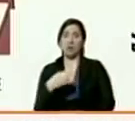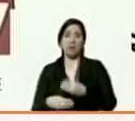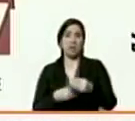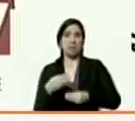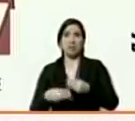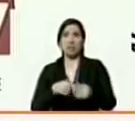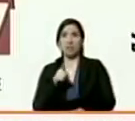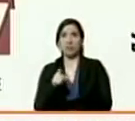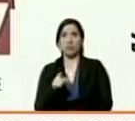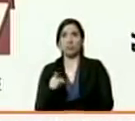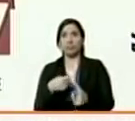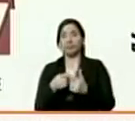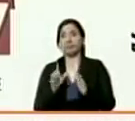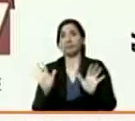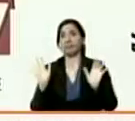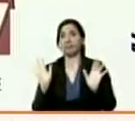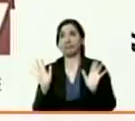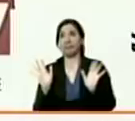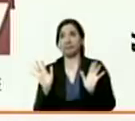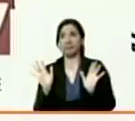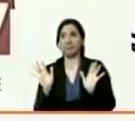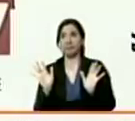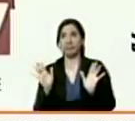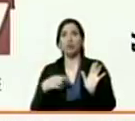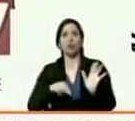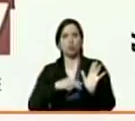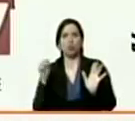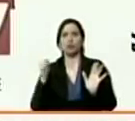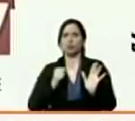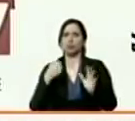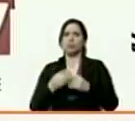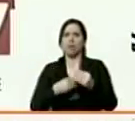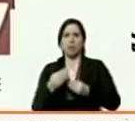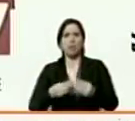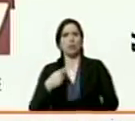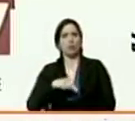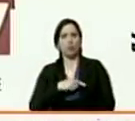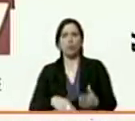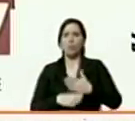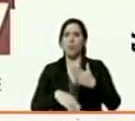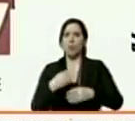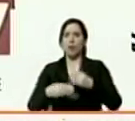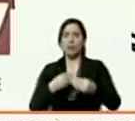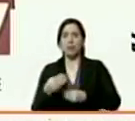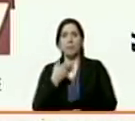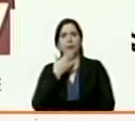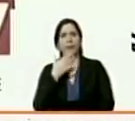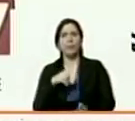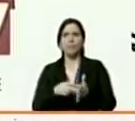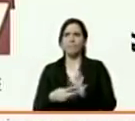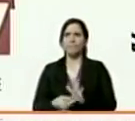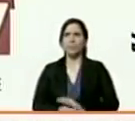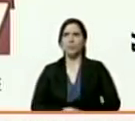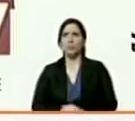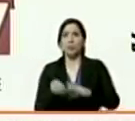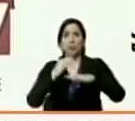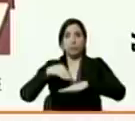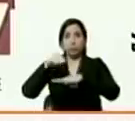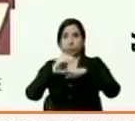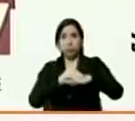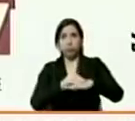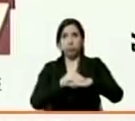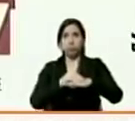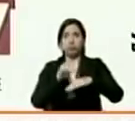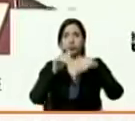tristeza. Por ello, pero nosotros sí lo vamos a hacer y lo estamos haciendo. Con respecto a la convocatoria del comité de